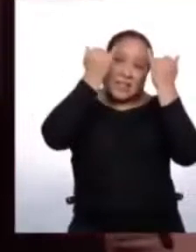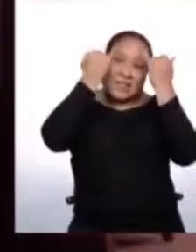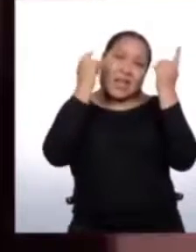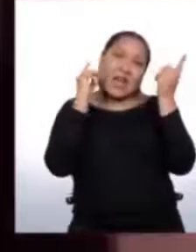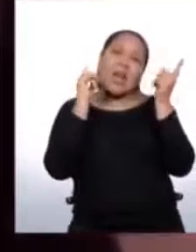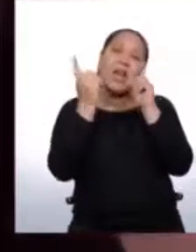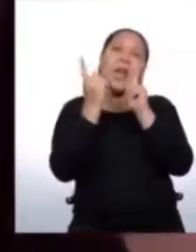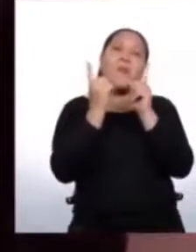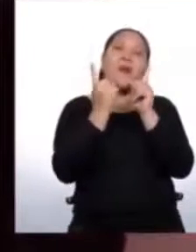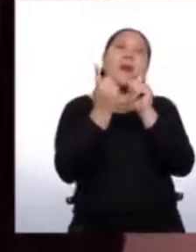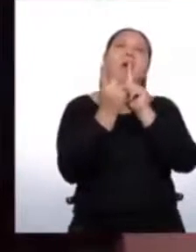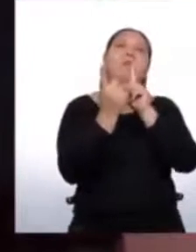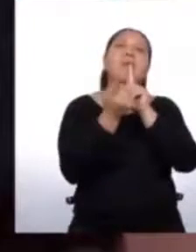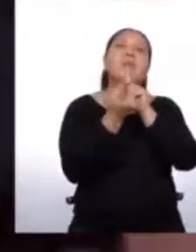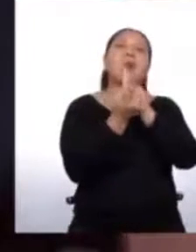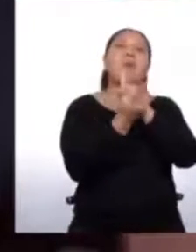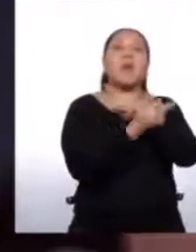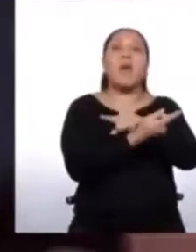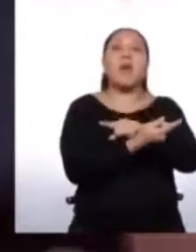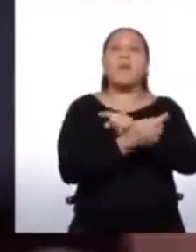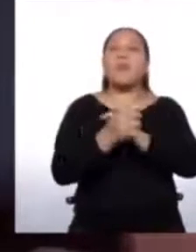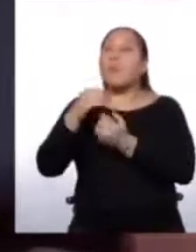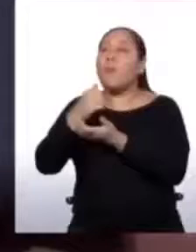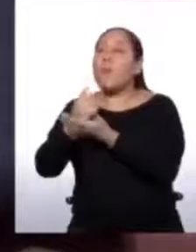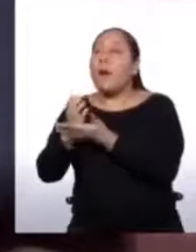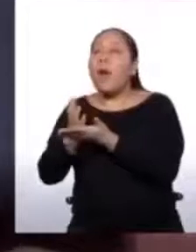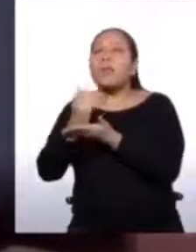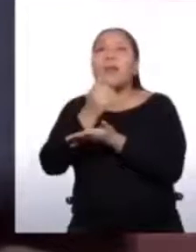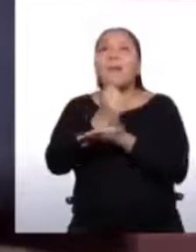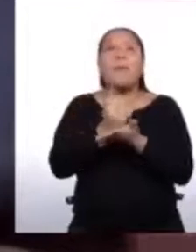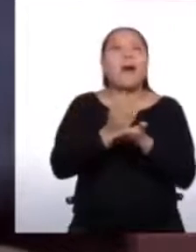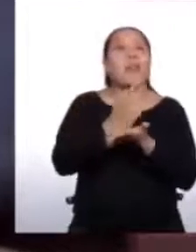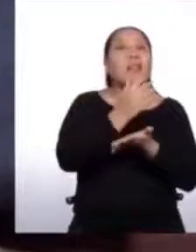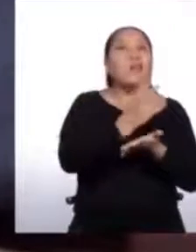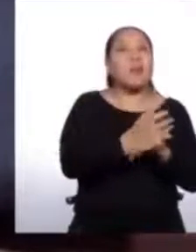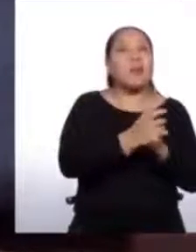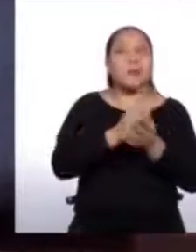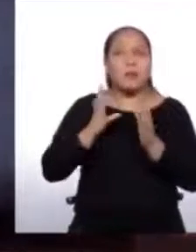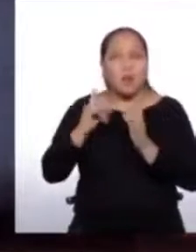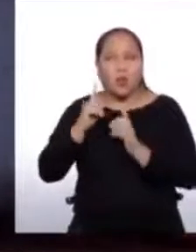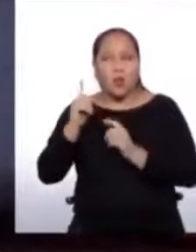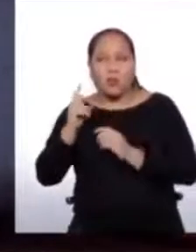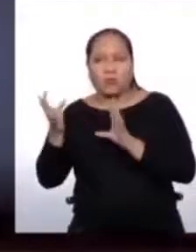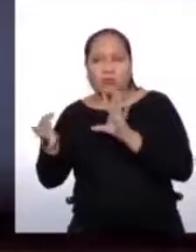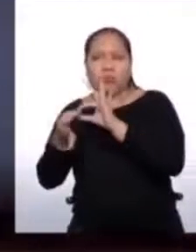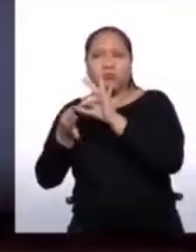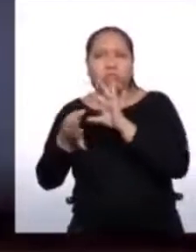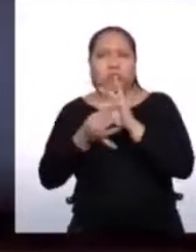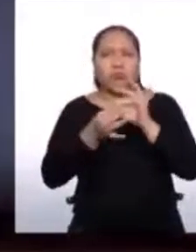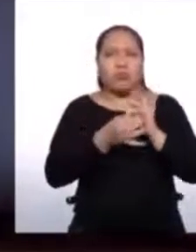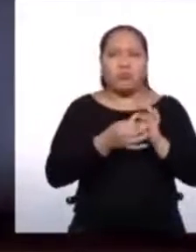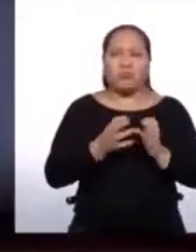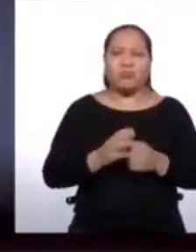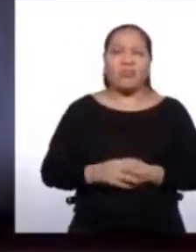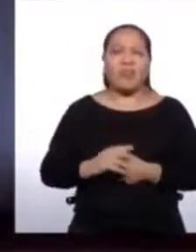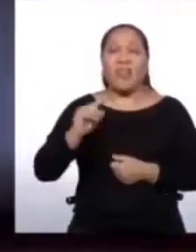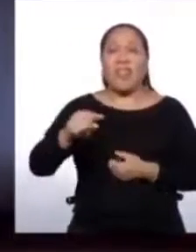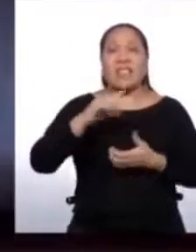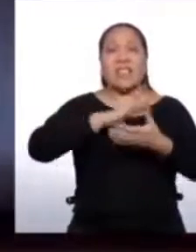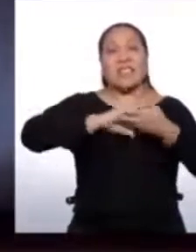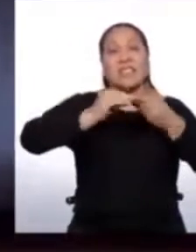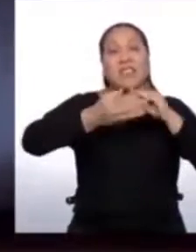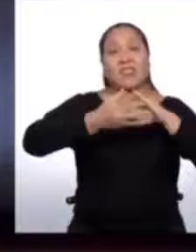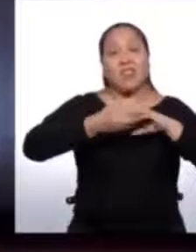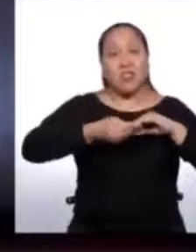de retazos, fragmentos, y que estos no tienen coherencia entre sí. Las historias de los cuentos